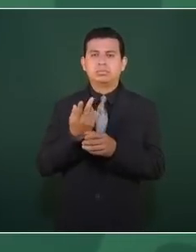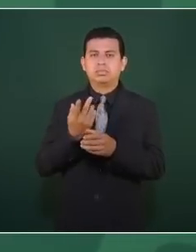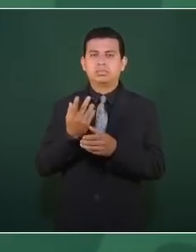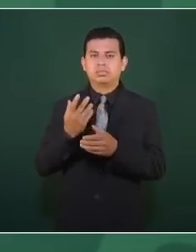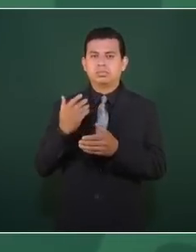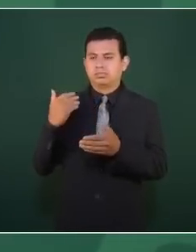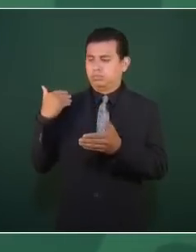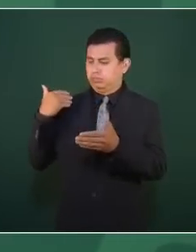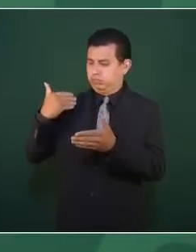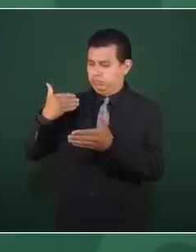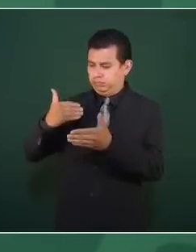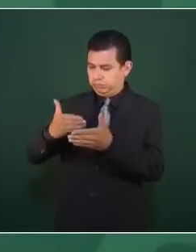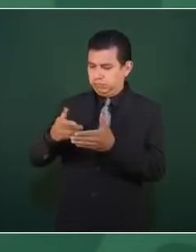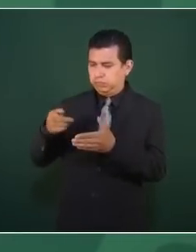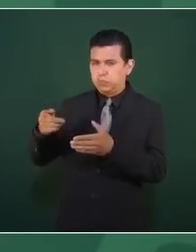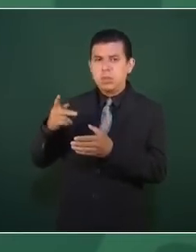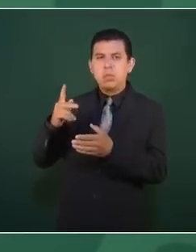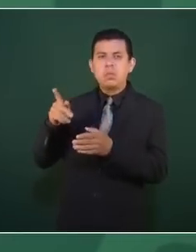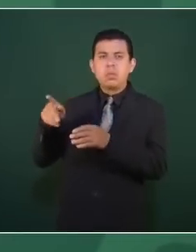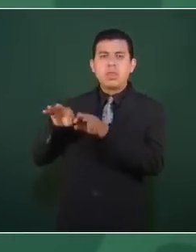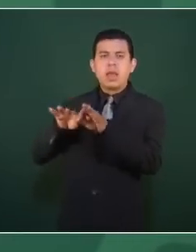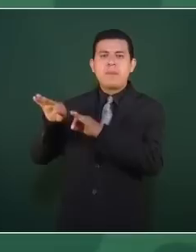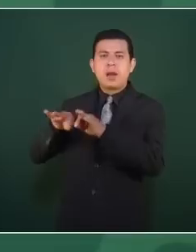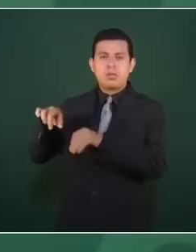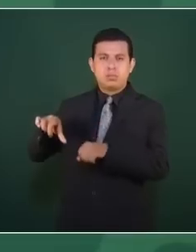del gobernador,